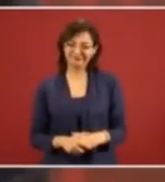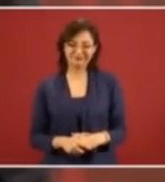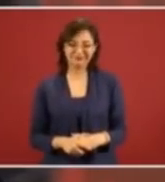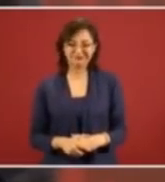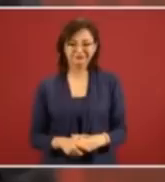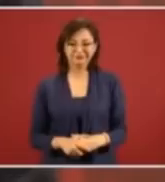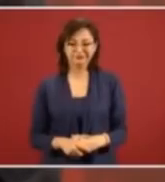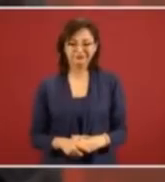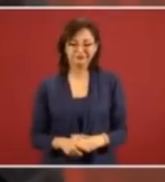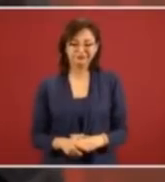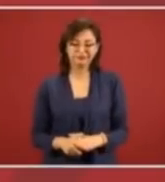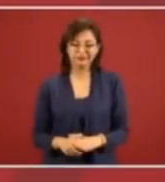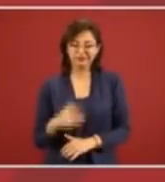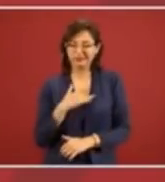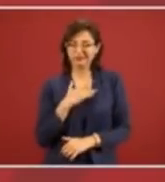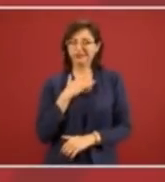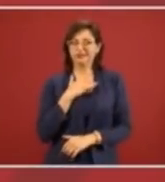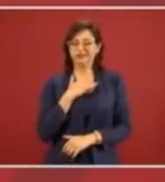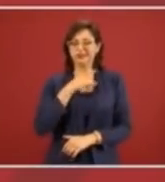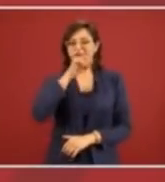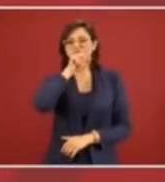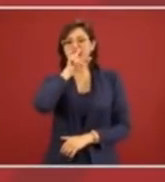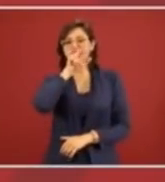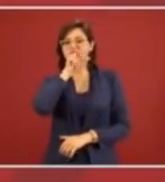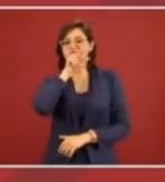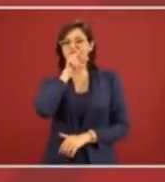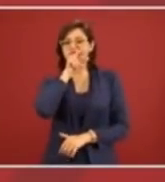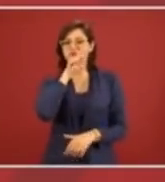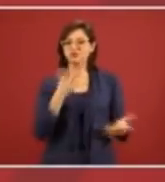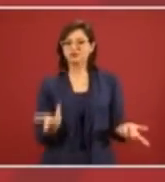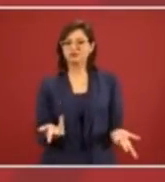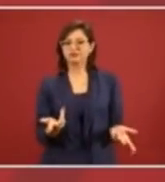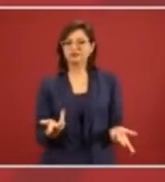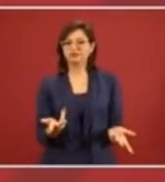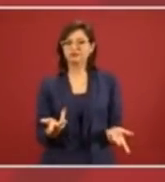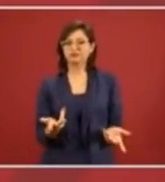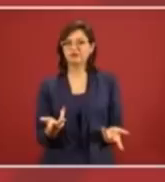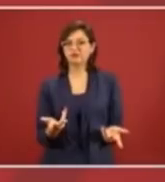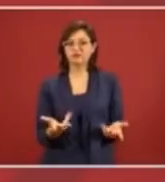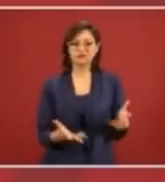Entonces me preocupa mucho eso. ¿Cómo vamos a seguir con una política que nos dejó